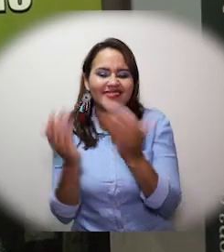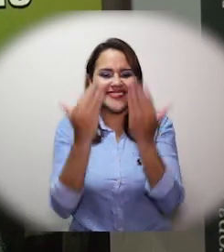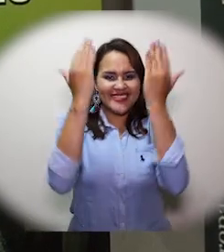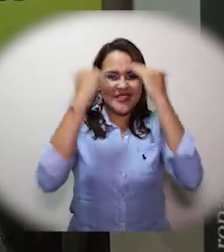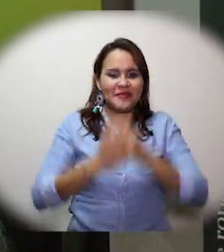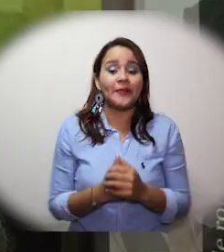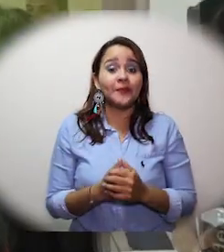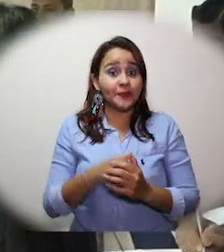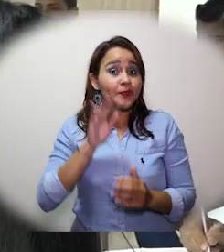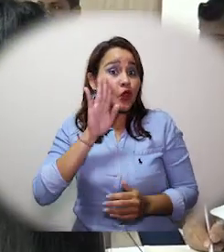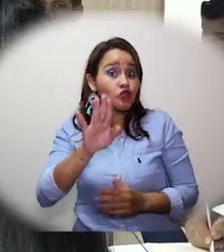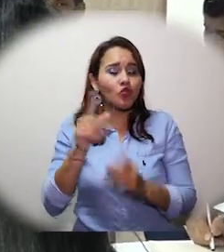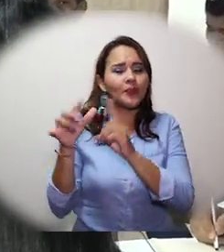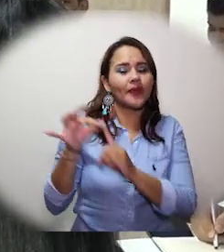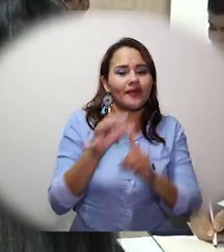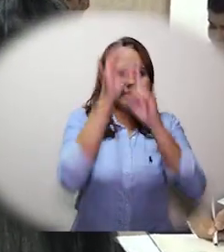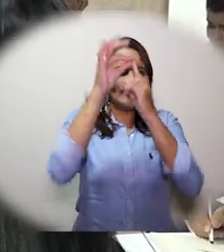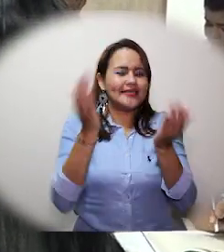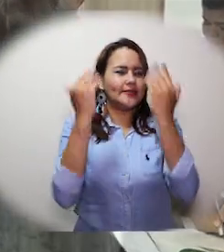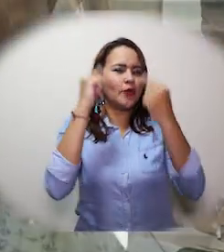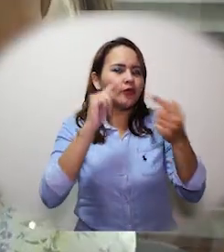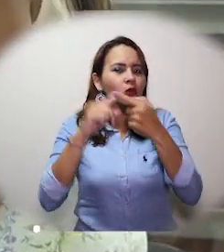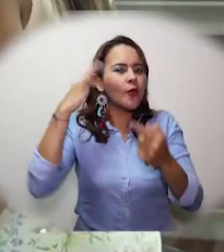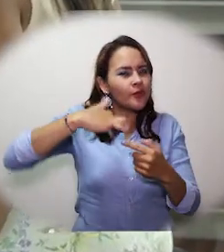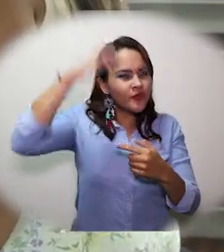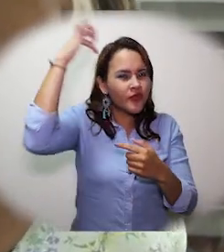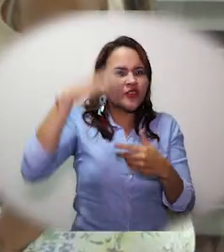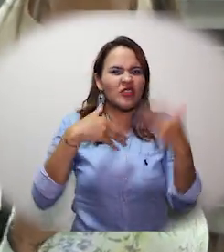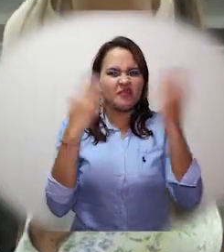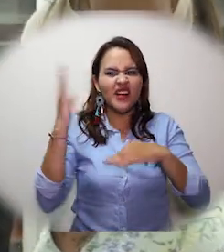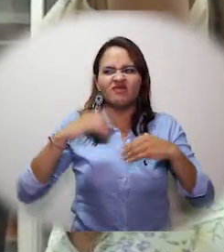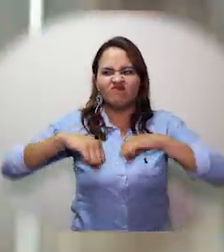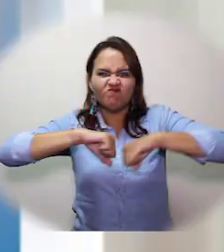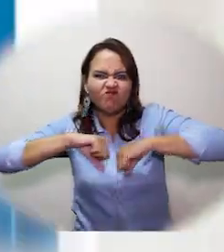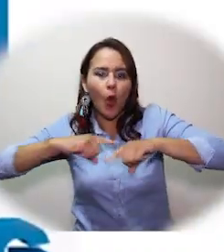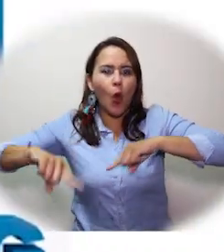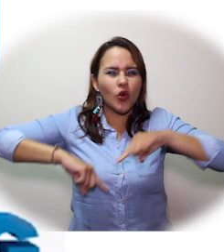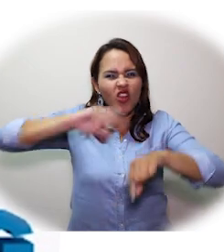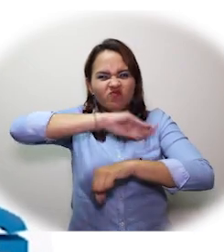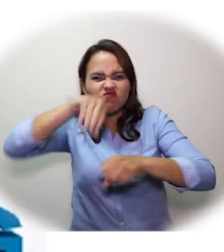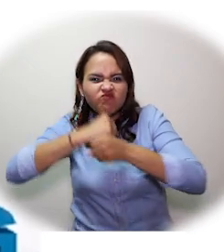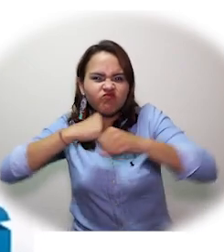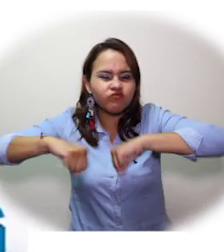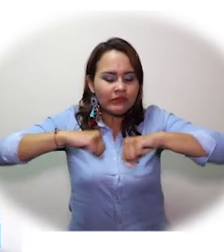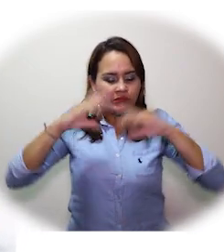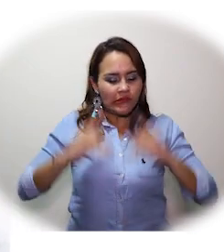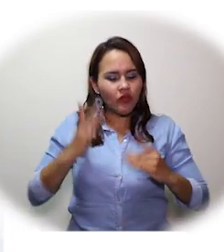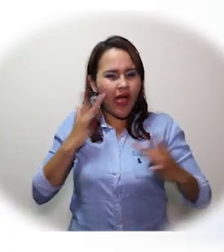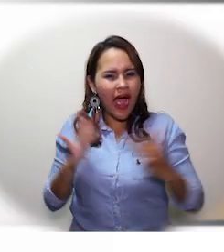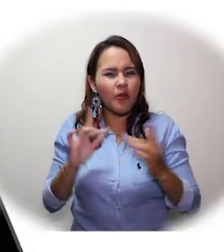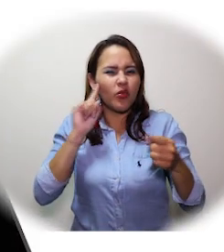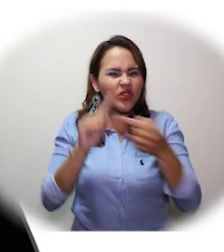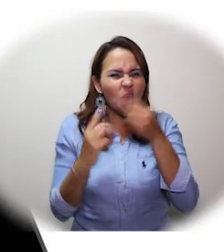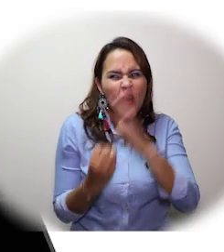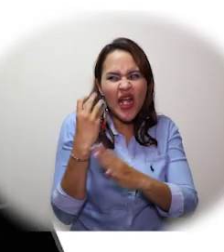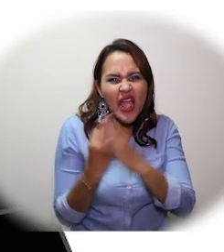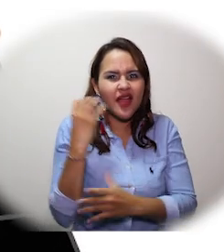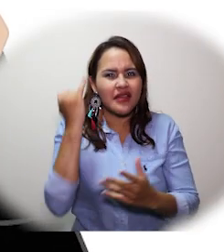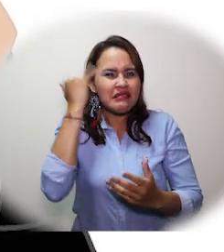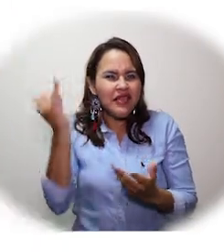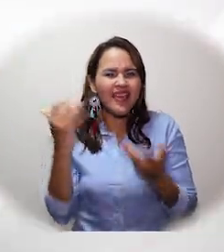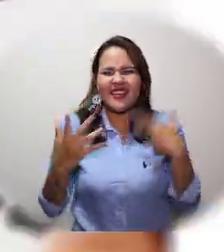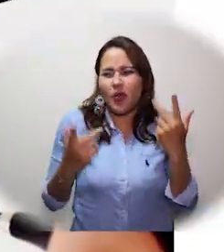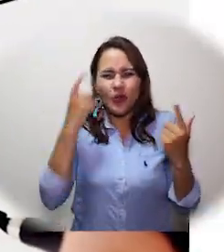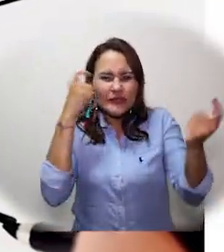Esta especialización en gerencia de mercadeo brinda a los profesionales la capacidad para planear, coordinar, gestionar, tomar decisiones y generar